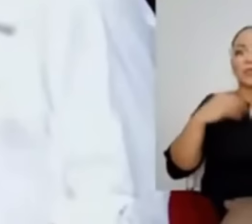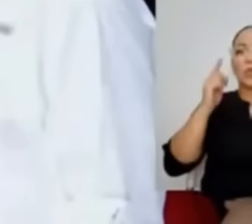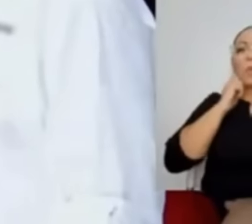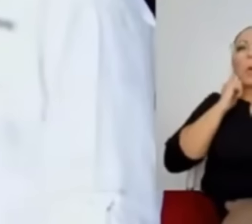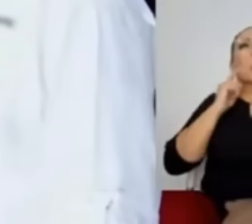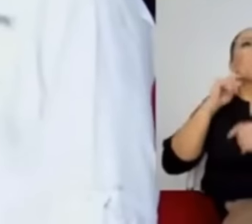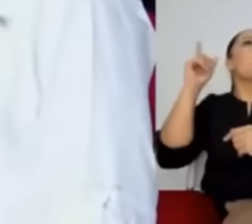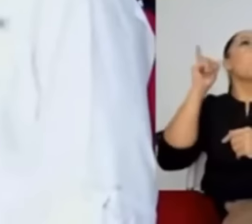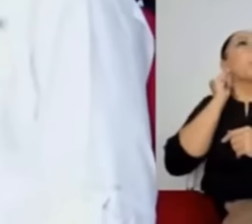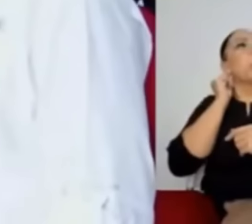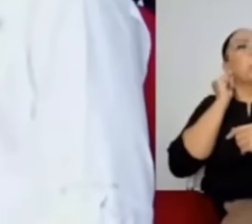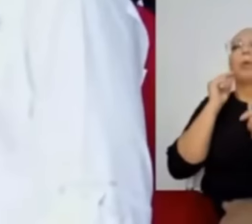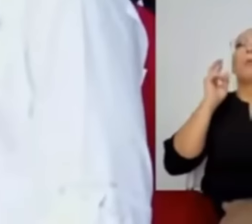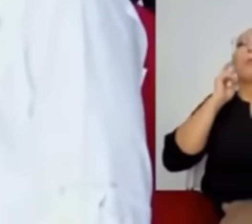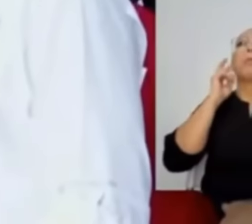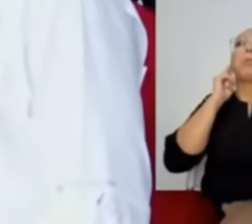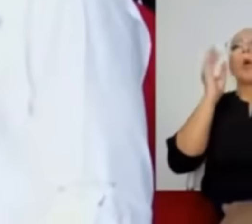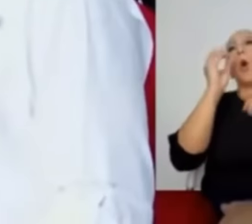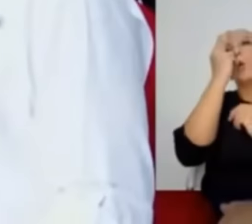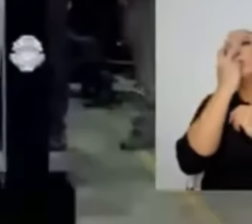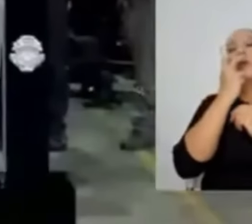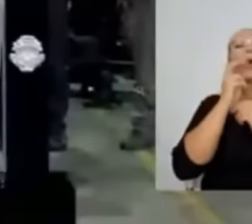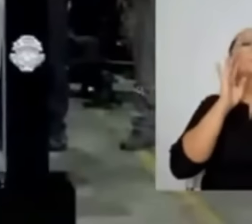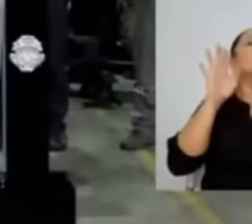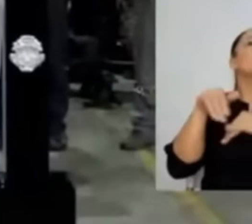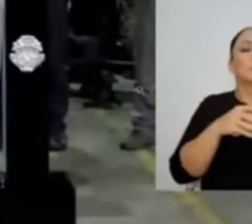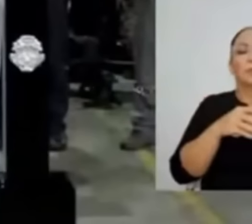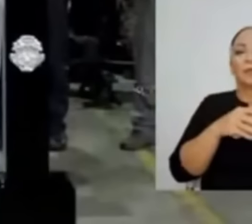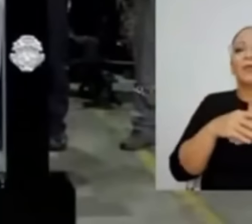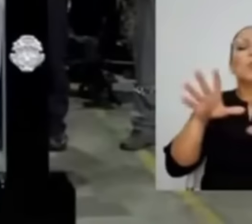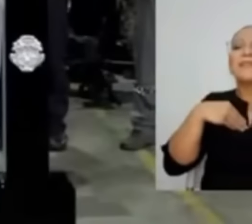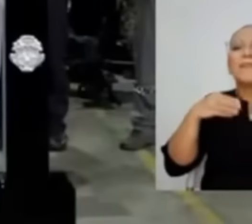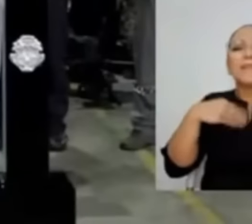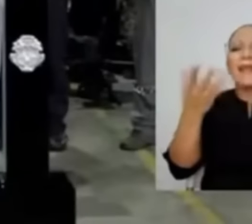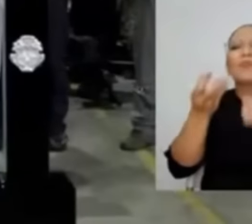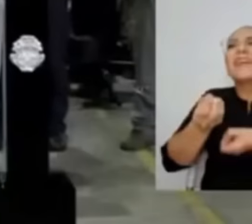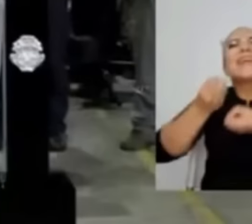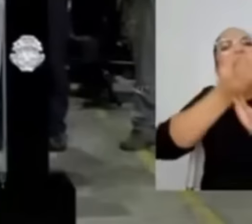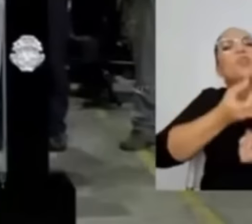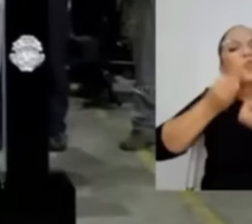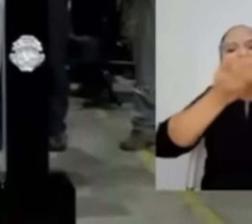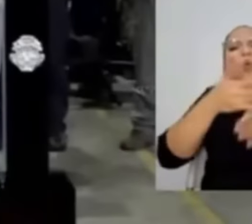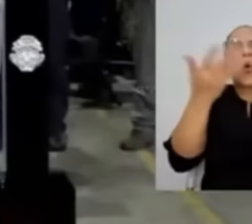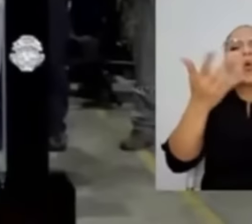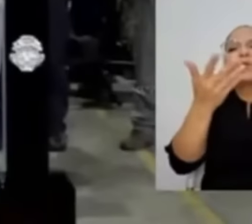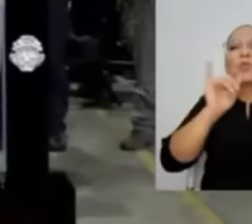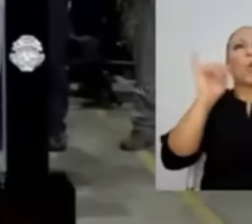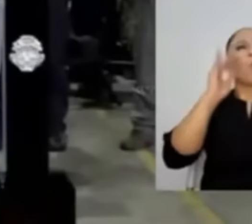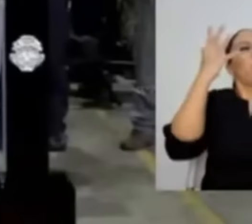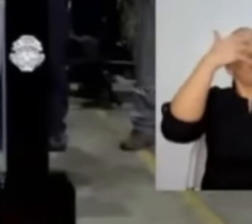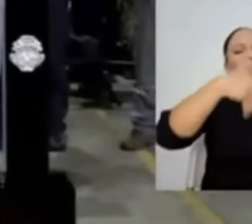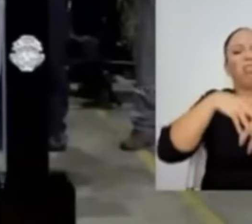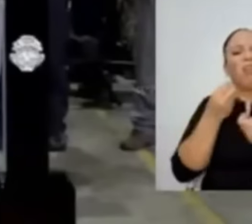sordos o ciegos por los gritos y las cortinas de humo que tiran los que